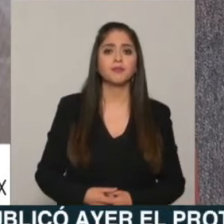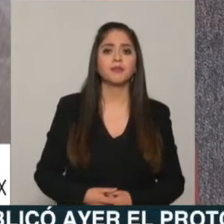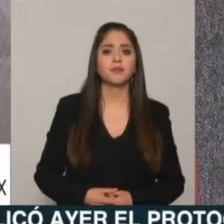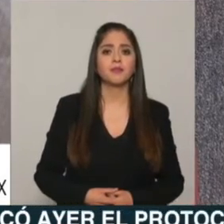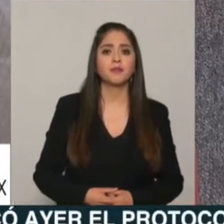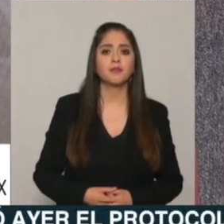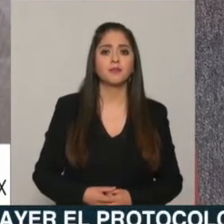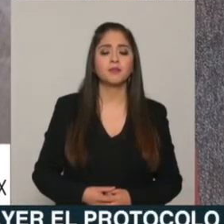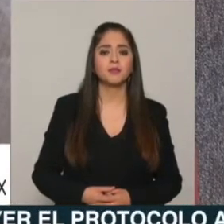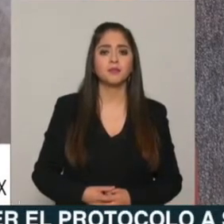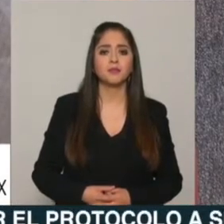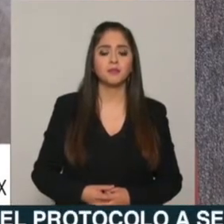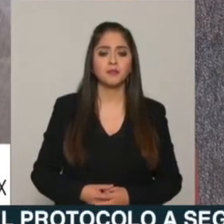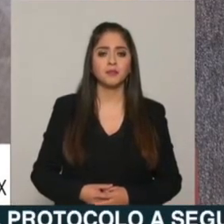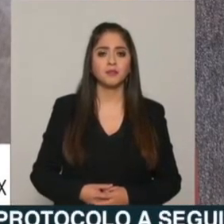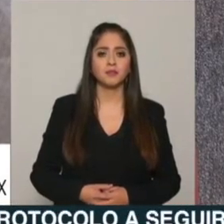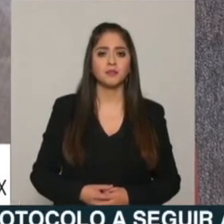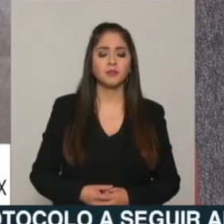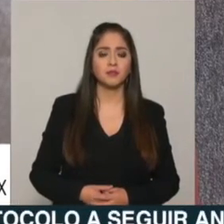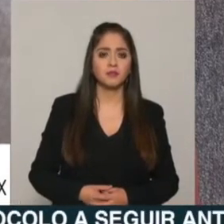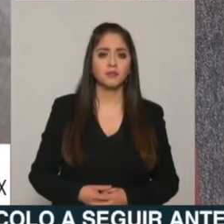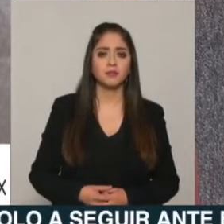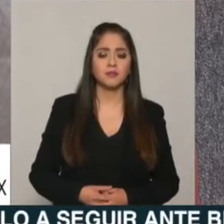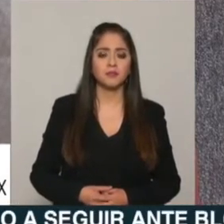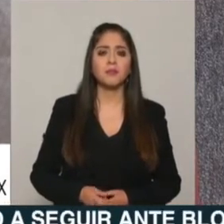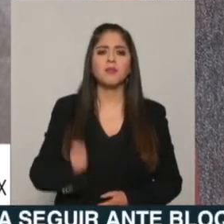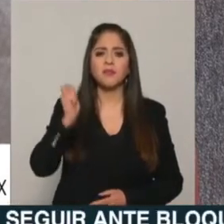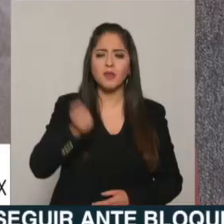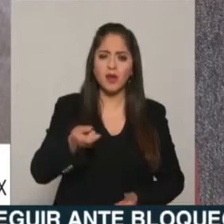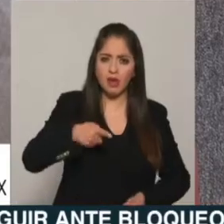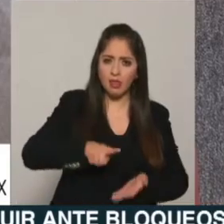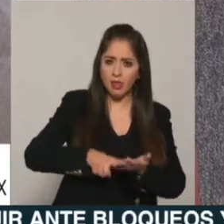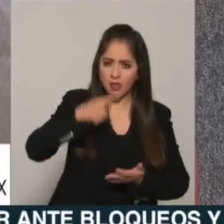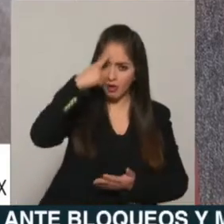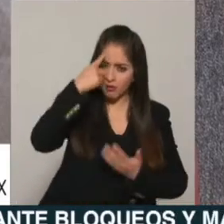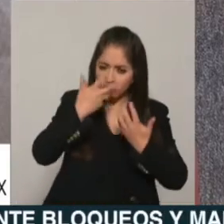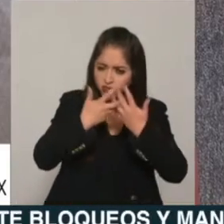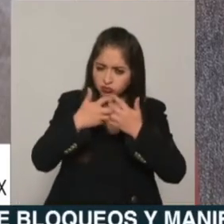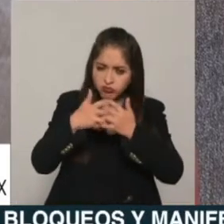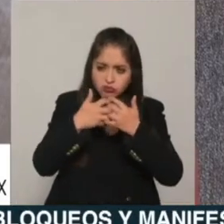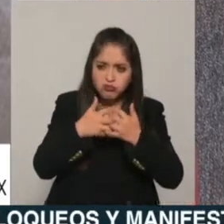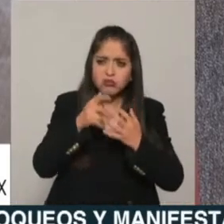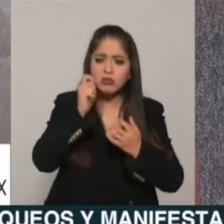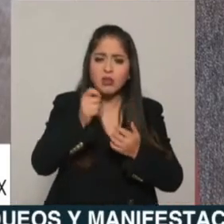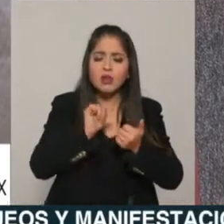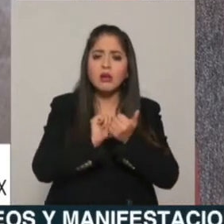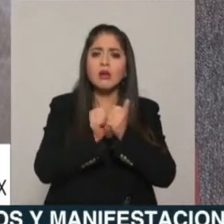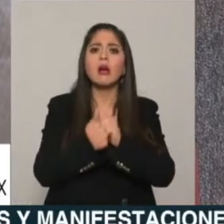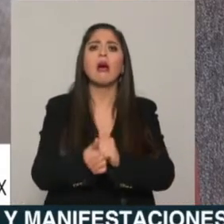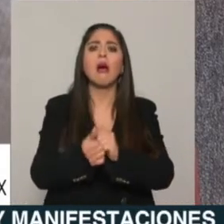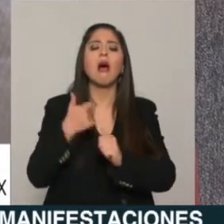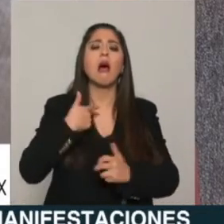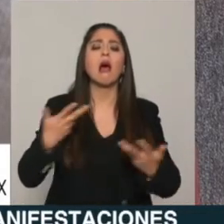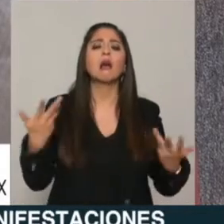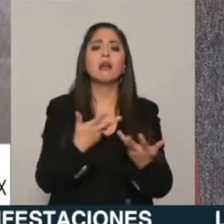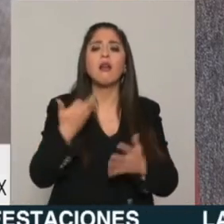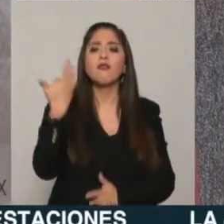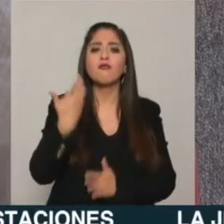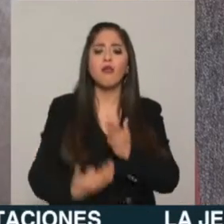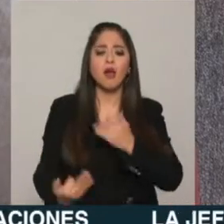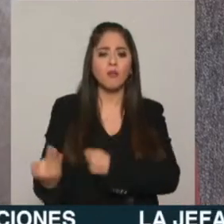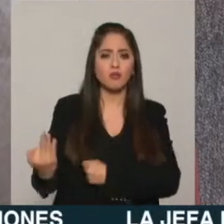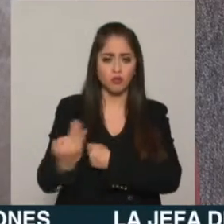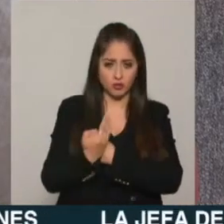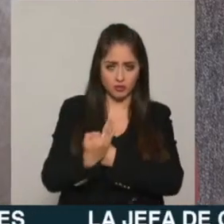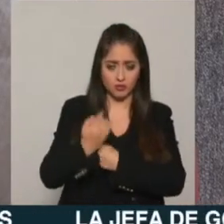se genera esa idea por diversos factores, pero el principal factor es la desprotección. Lamentablemente, en